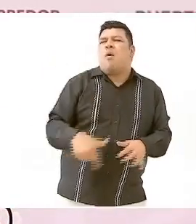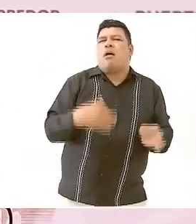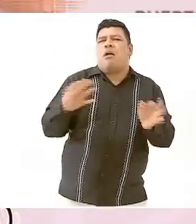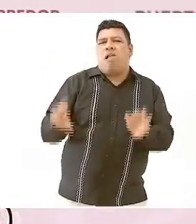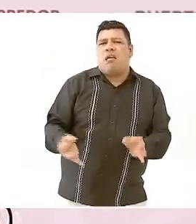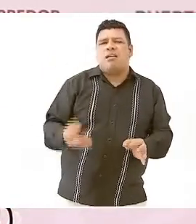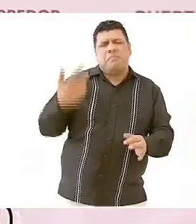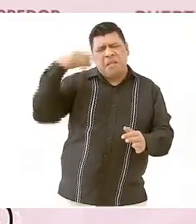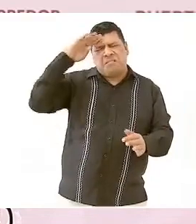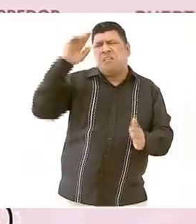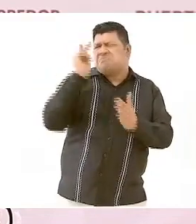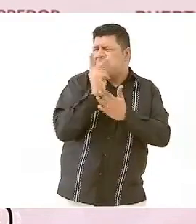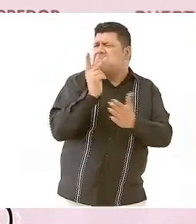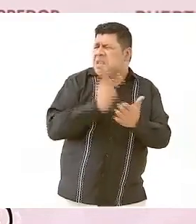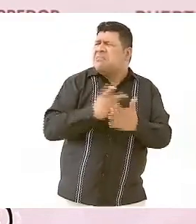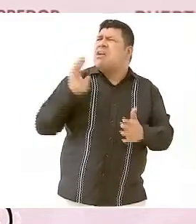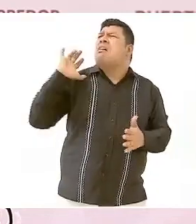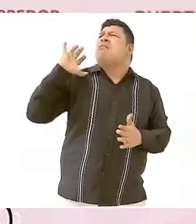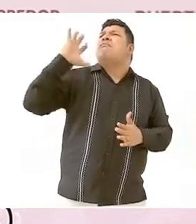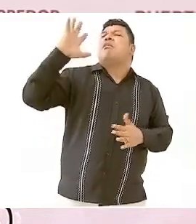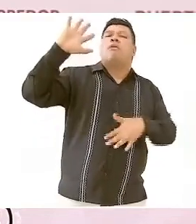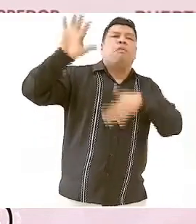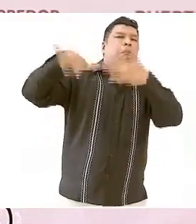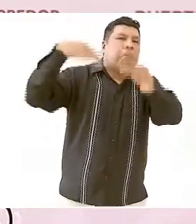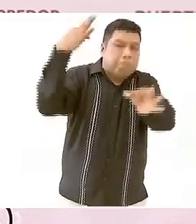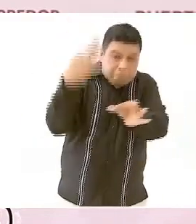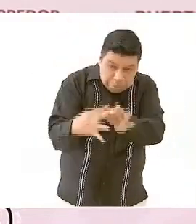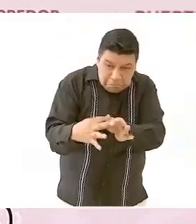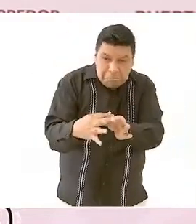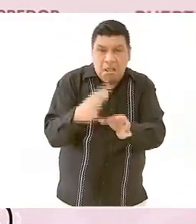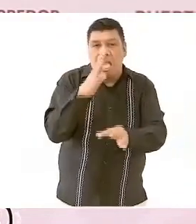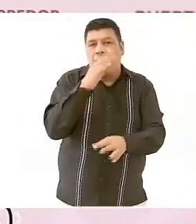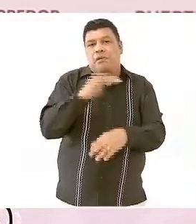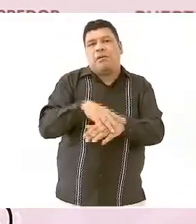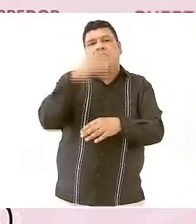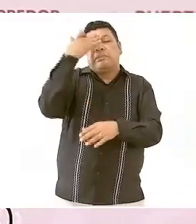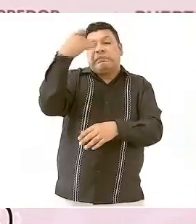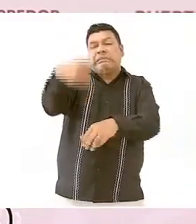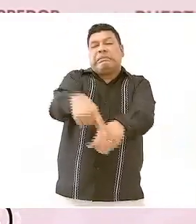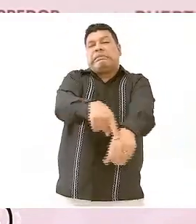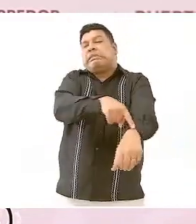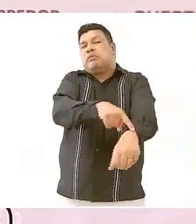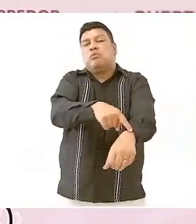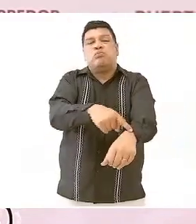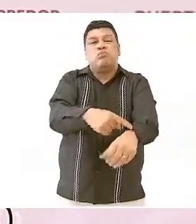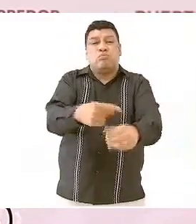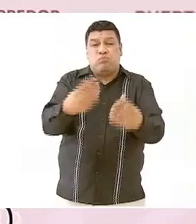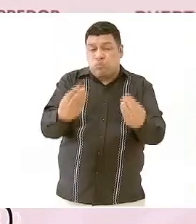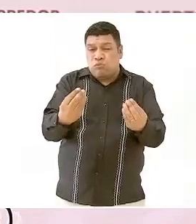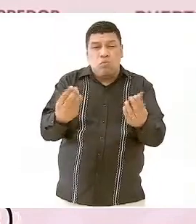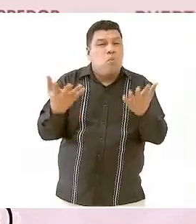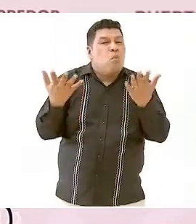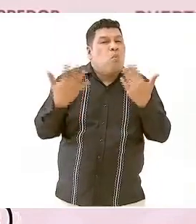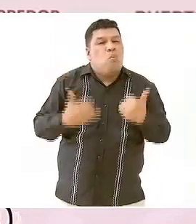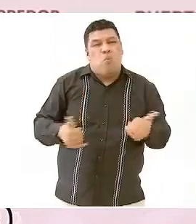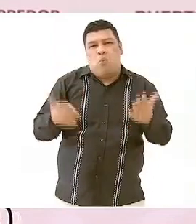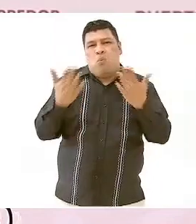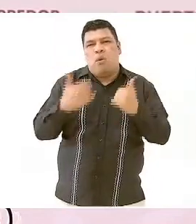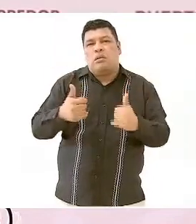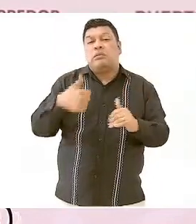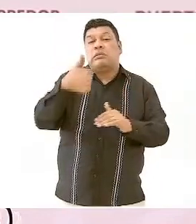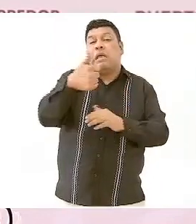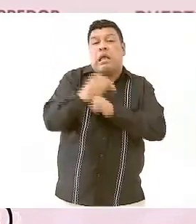hacen proyectos que no se pueden concluir en un sexenio